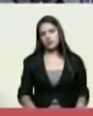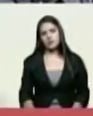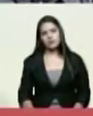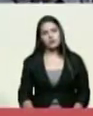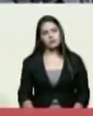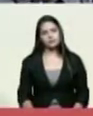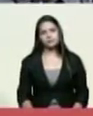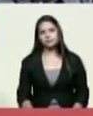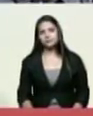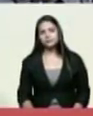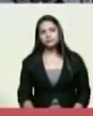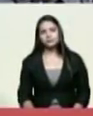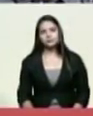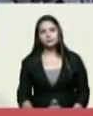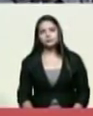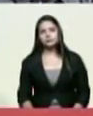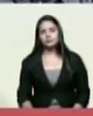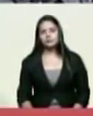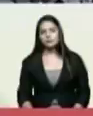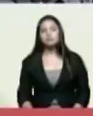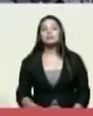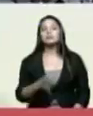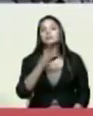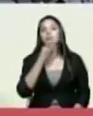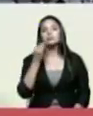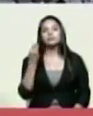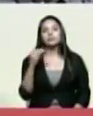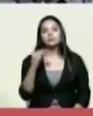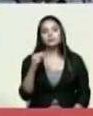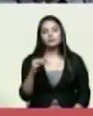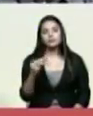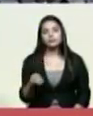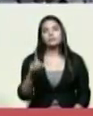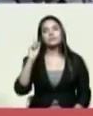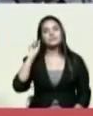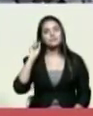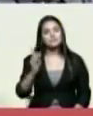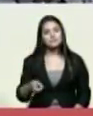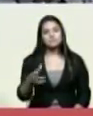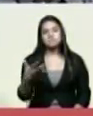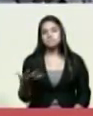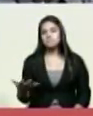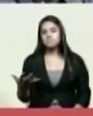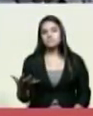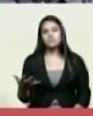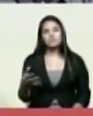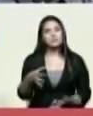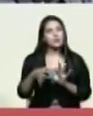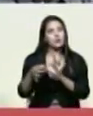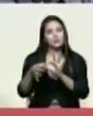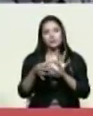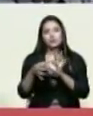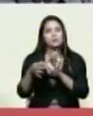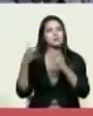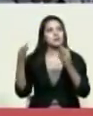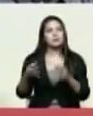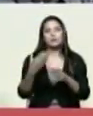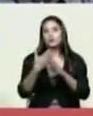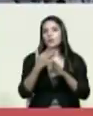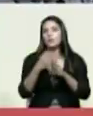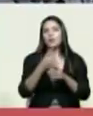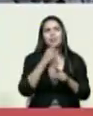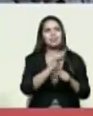Eso es muy feo. La juventud, Pedro, tienen que andar amagarrados la mano para arriba y para abajo. Digan lo que